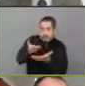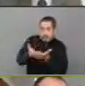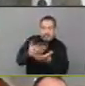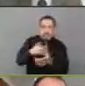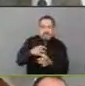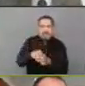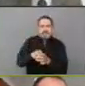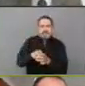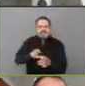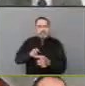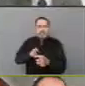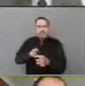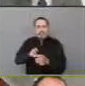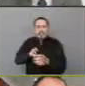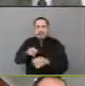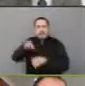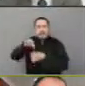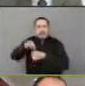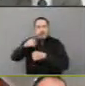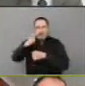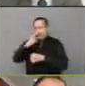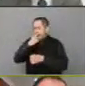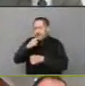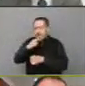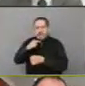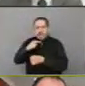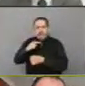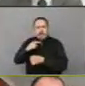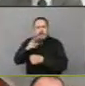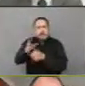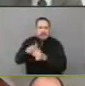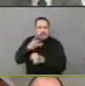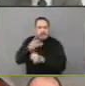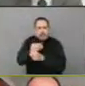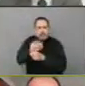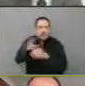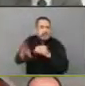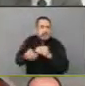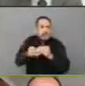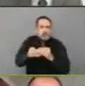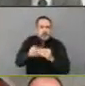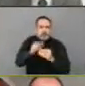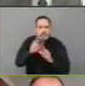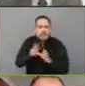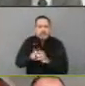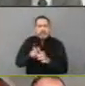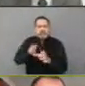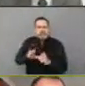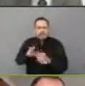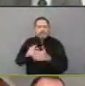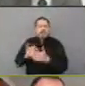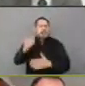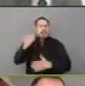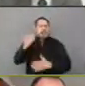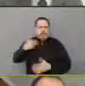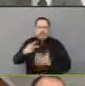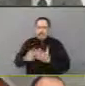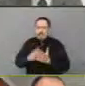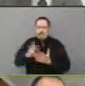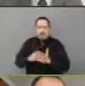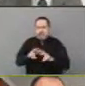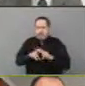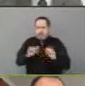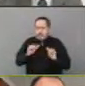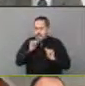de la formulación de un voto concurrente, que no es novedoso. Ya he sostenido este posicionamiento